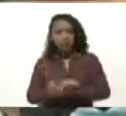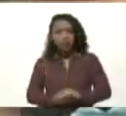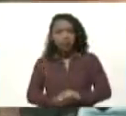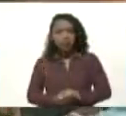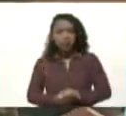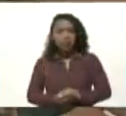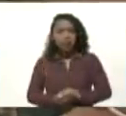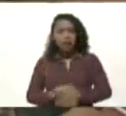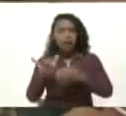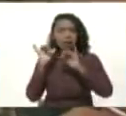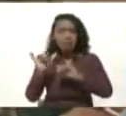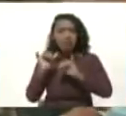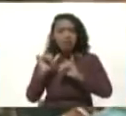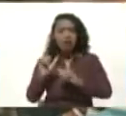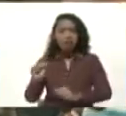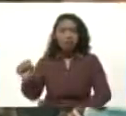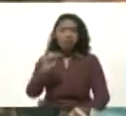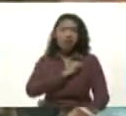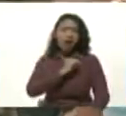Con la misma cobardía